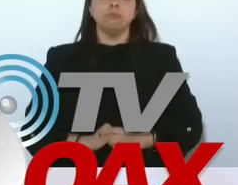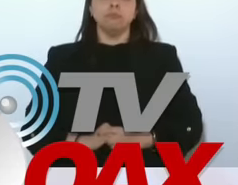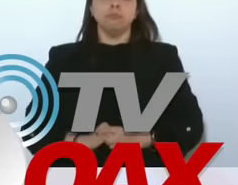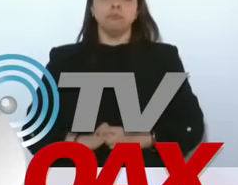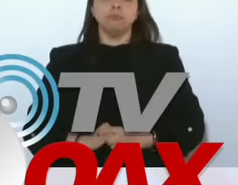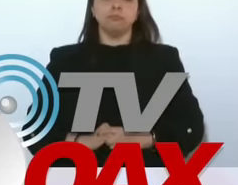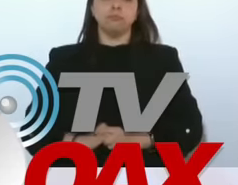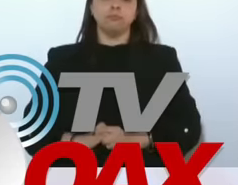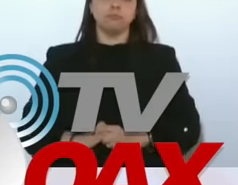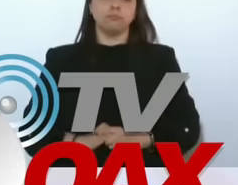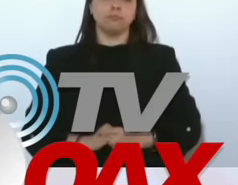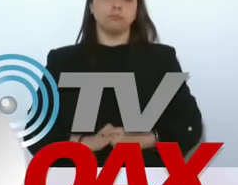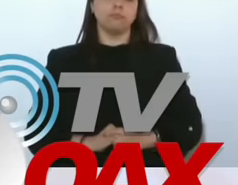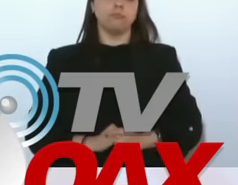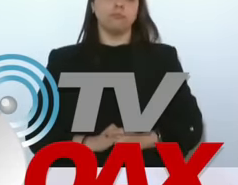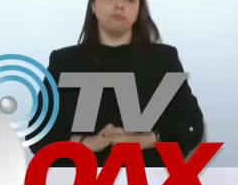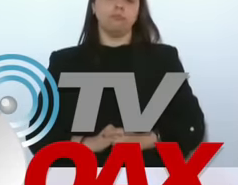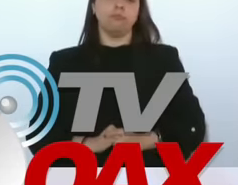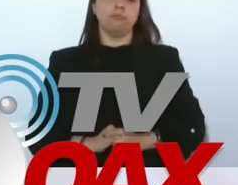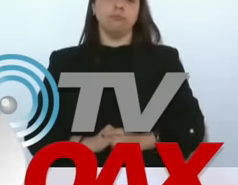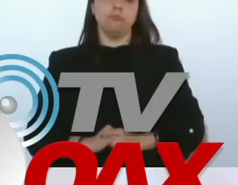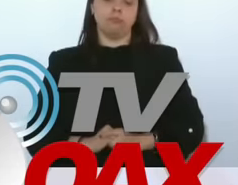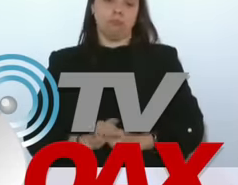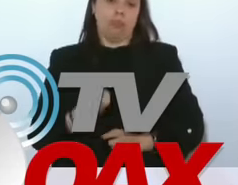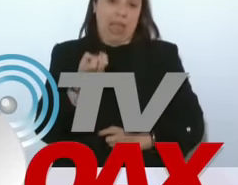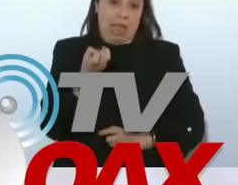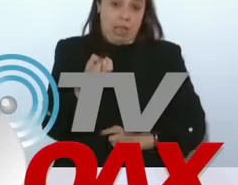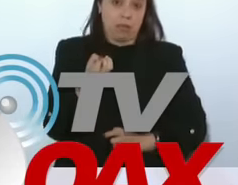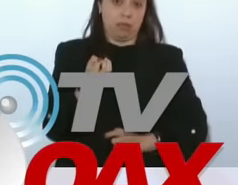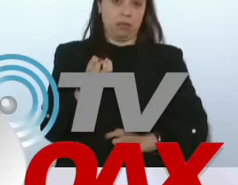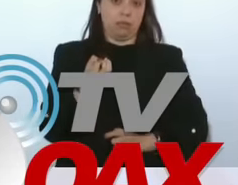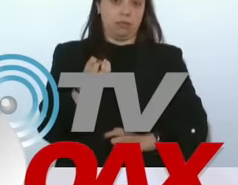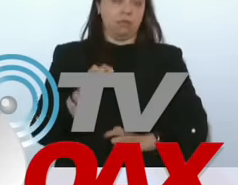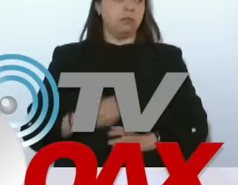una necesidad